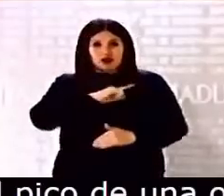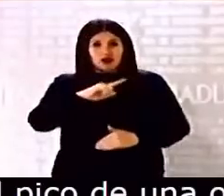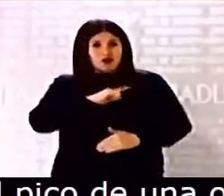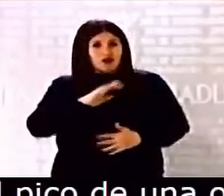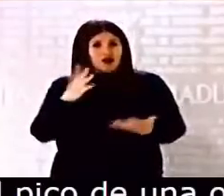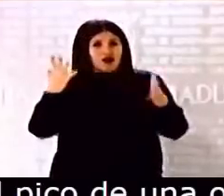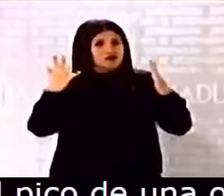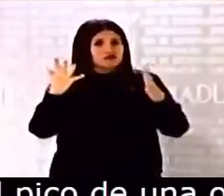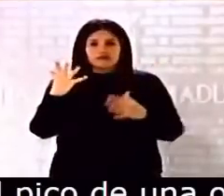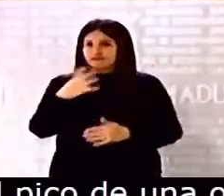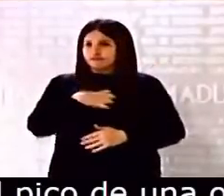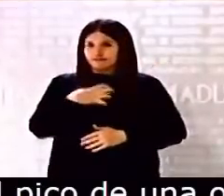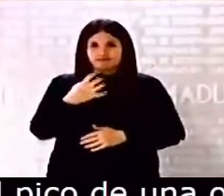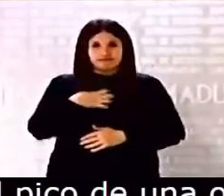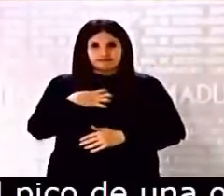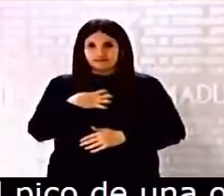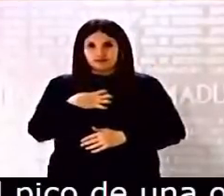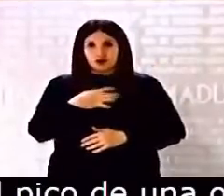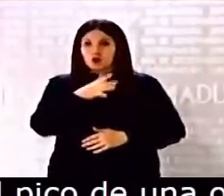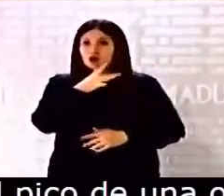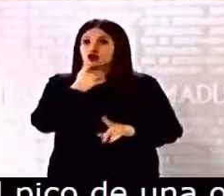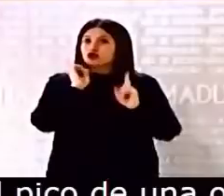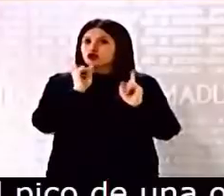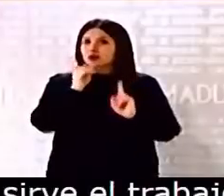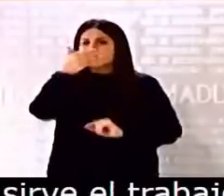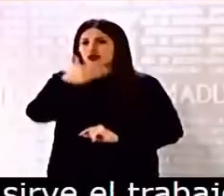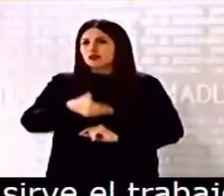porque solo sirve el trabajo constante,